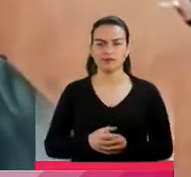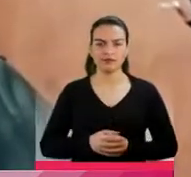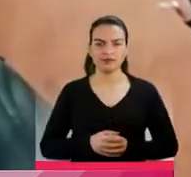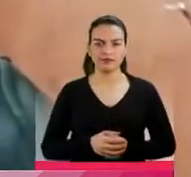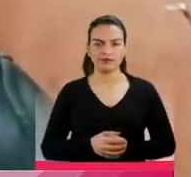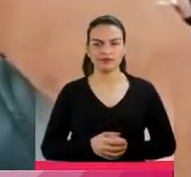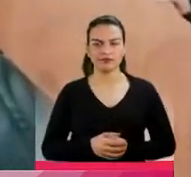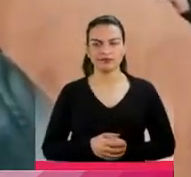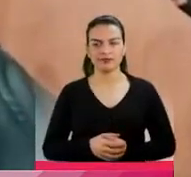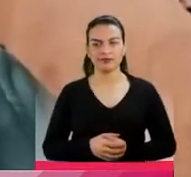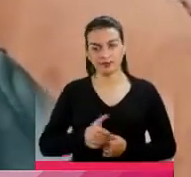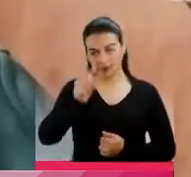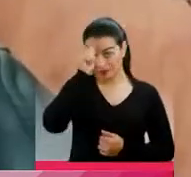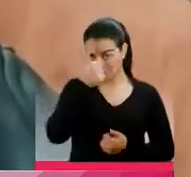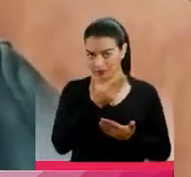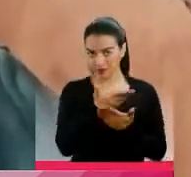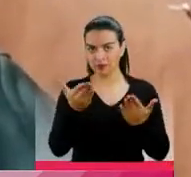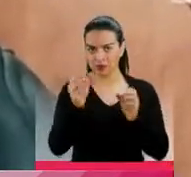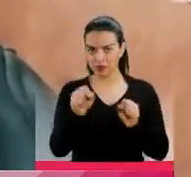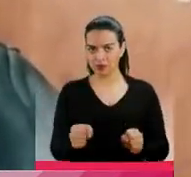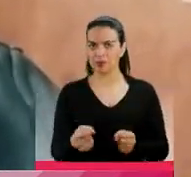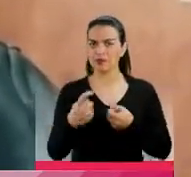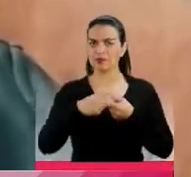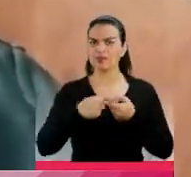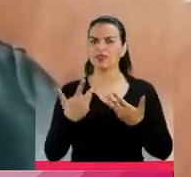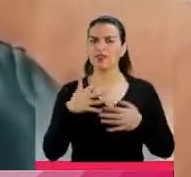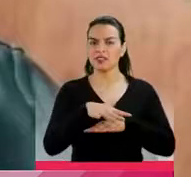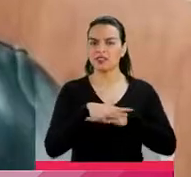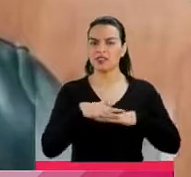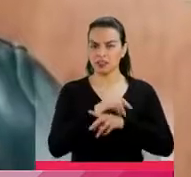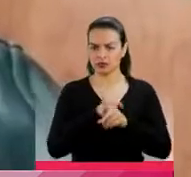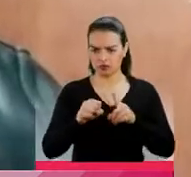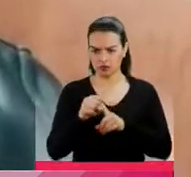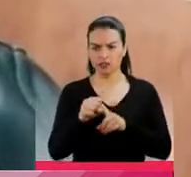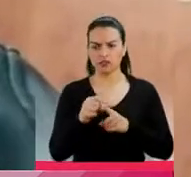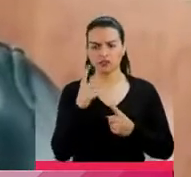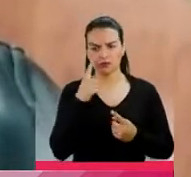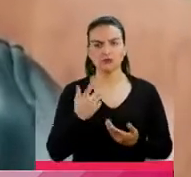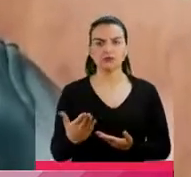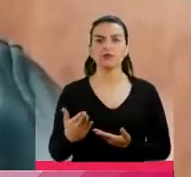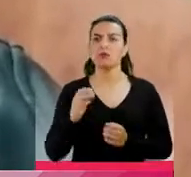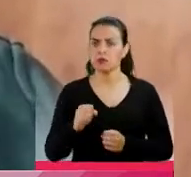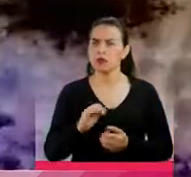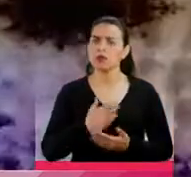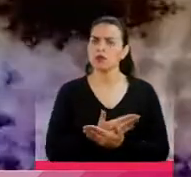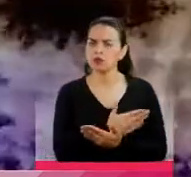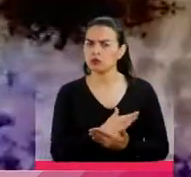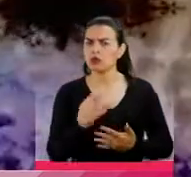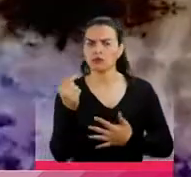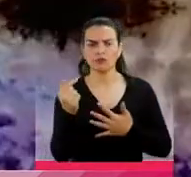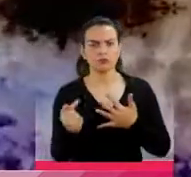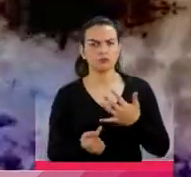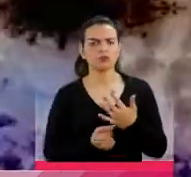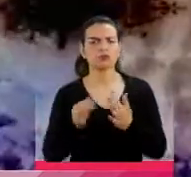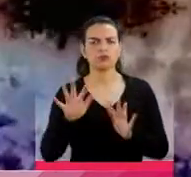Recuerden seguirnos en todas las redes como Superlitio y que pueden escuchar toda nuestra música en todas las plataformas digitales.